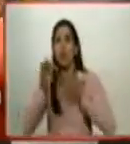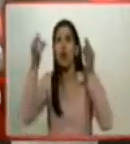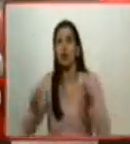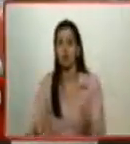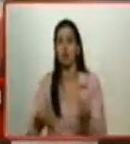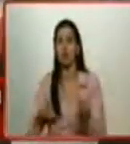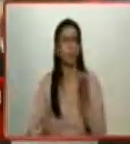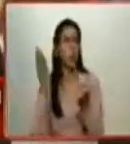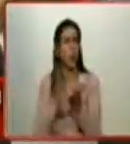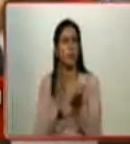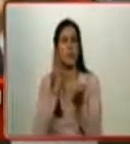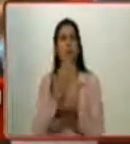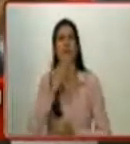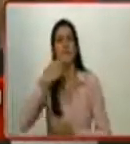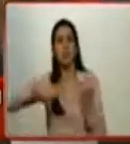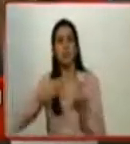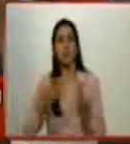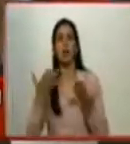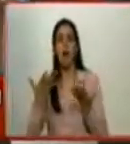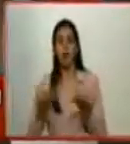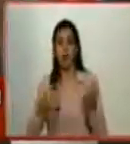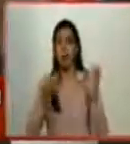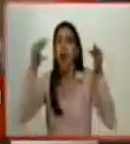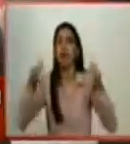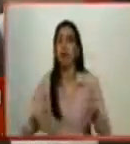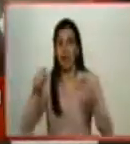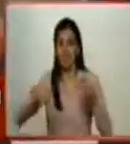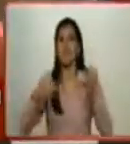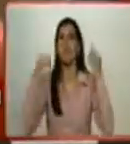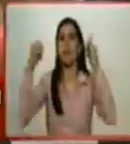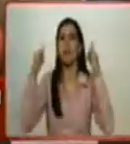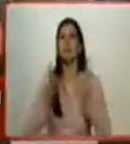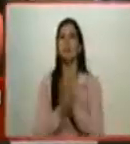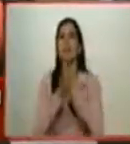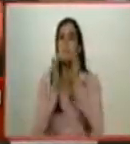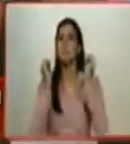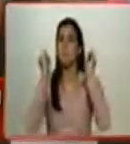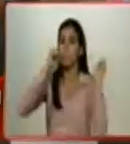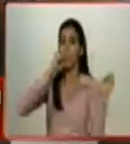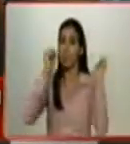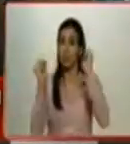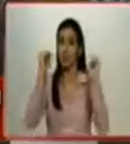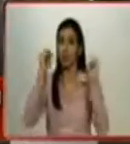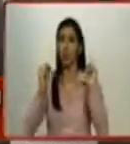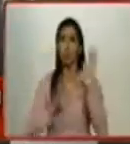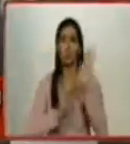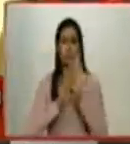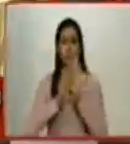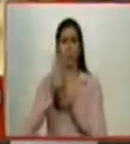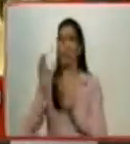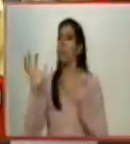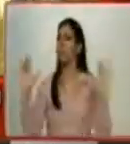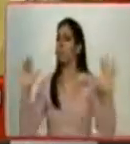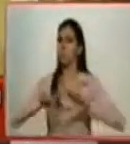constante. Gracias a la revolución tenemos nuestro patrimonio cultural, que es nuestro San Pedro, que mira, ha crecido y ha venido mucha